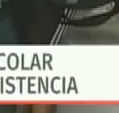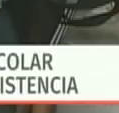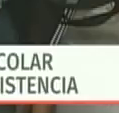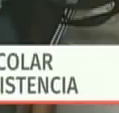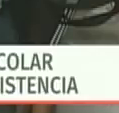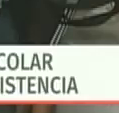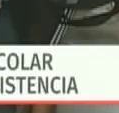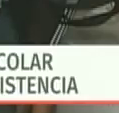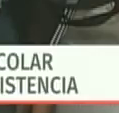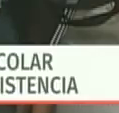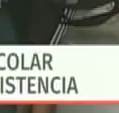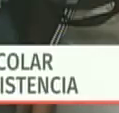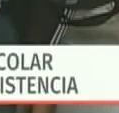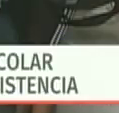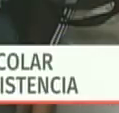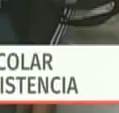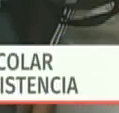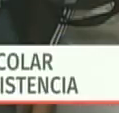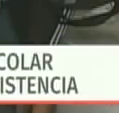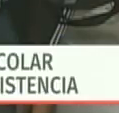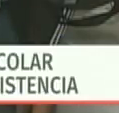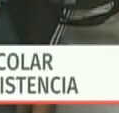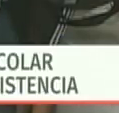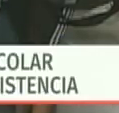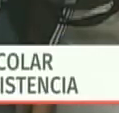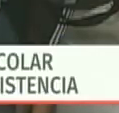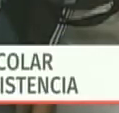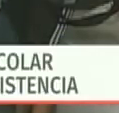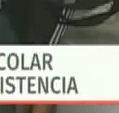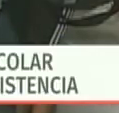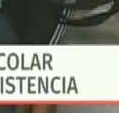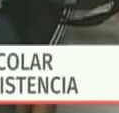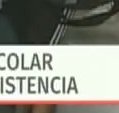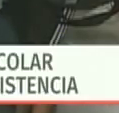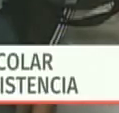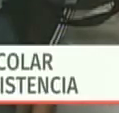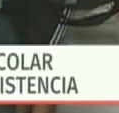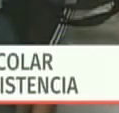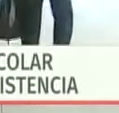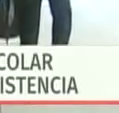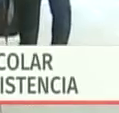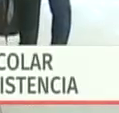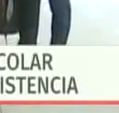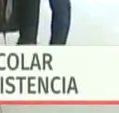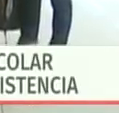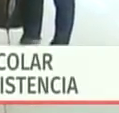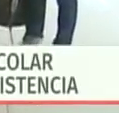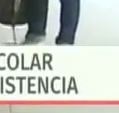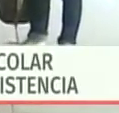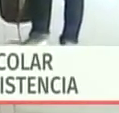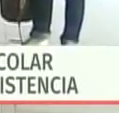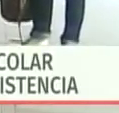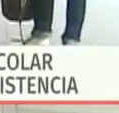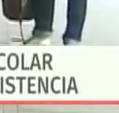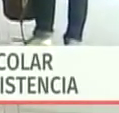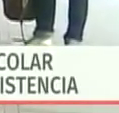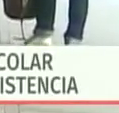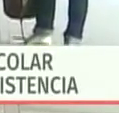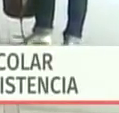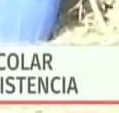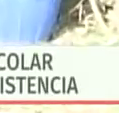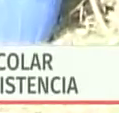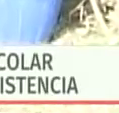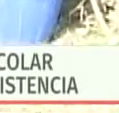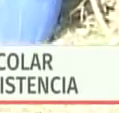y garantice regreso a clase victorioso de nuestros niños, niñas y adolescentes en todo el país. Nosotros seguimos organizados con la comunidad educativa, educando